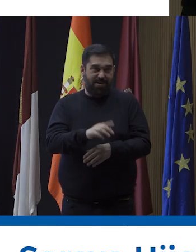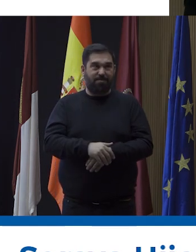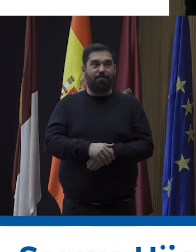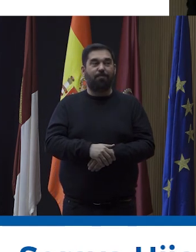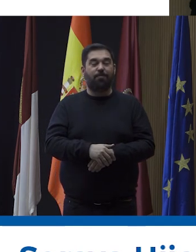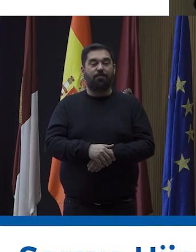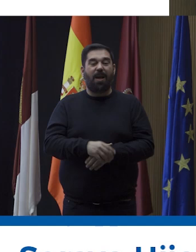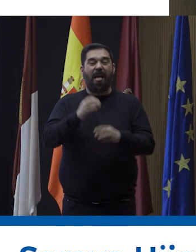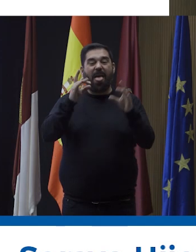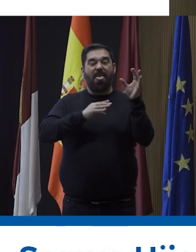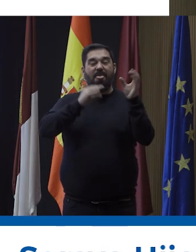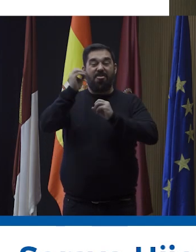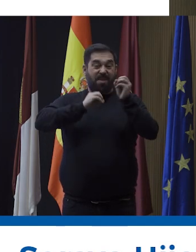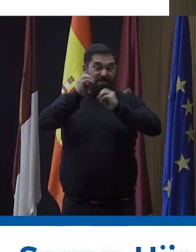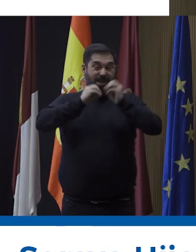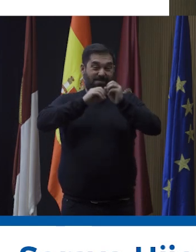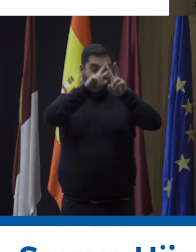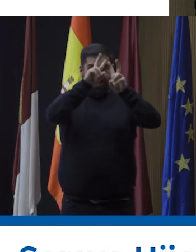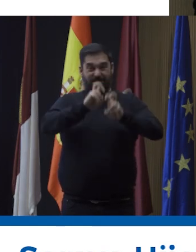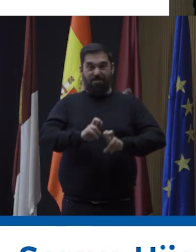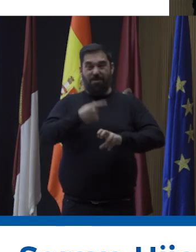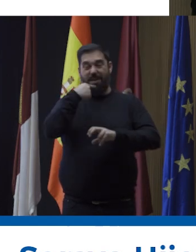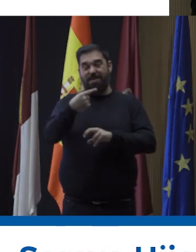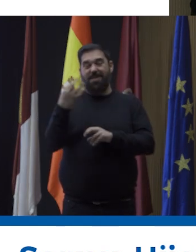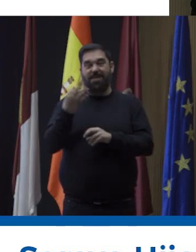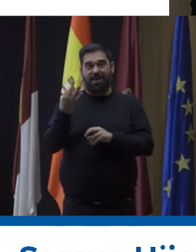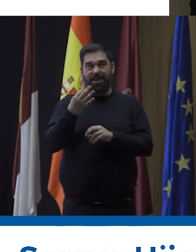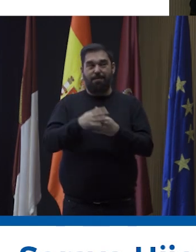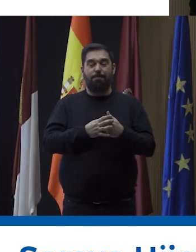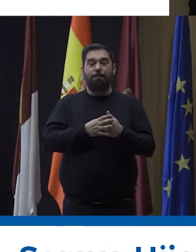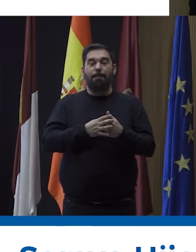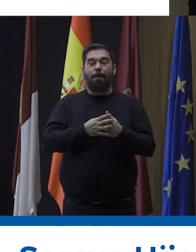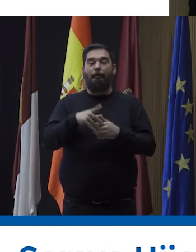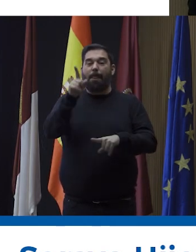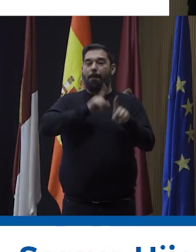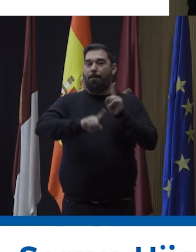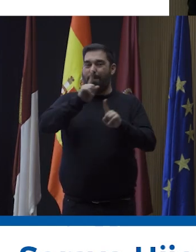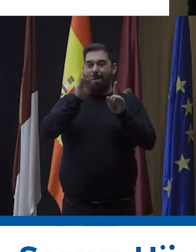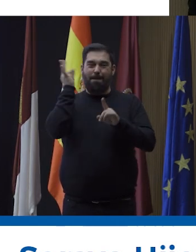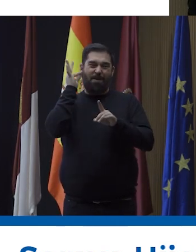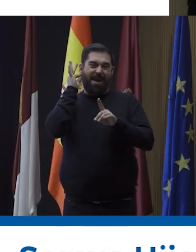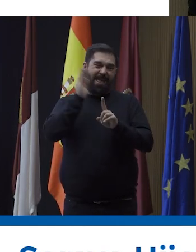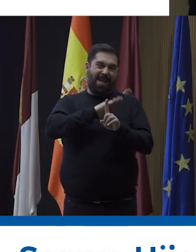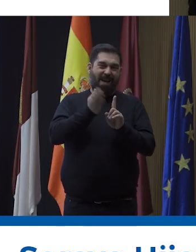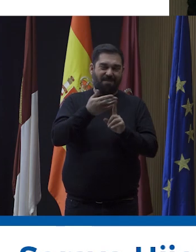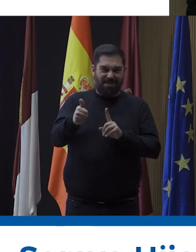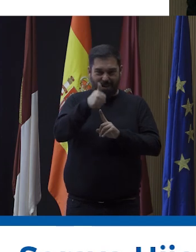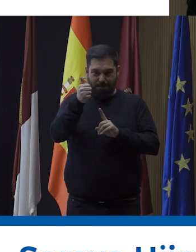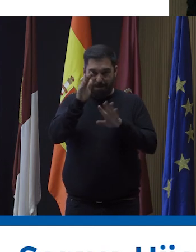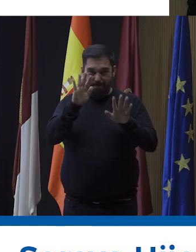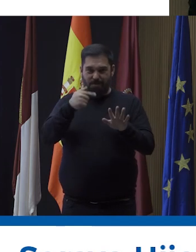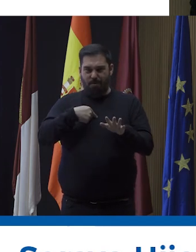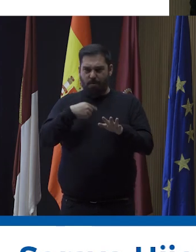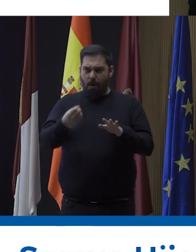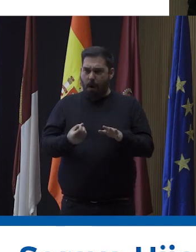Cifras que hay estudios, ¿vale? Que afecta. Siempre pensamos que, es un problema que afecta más a las mujeres, pero a mí misma me